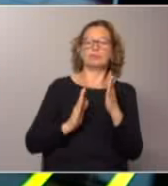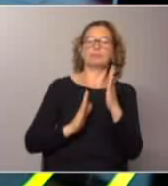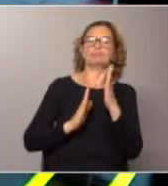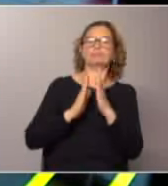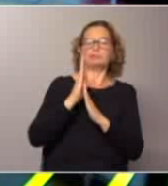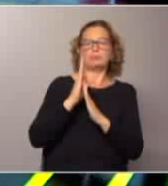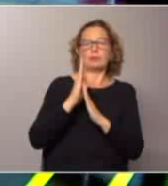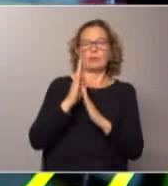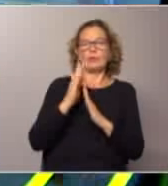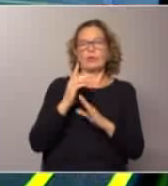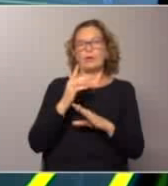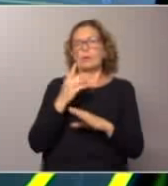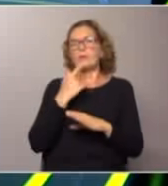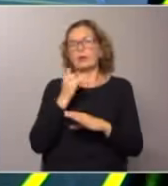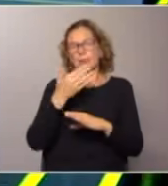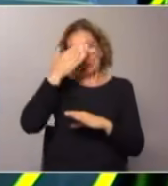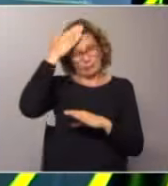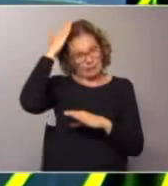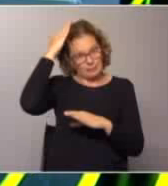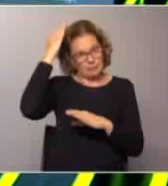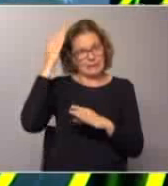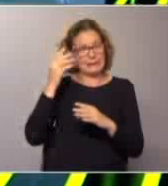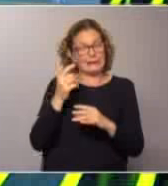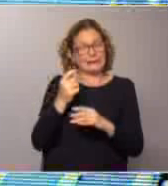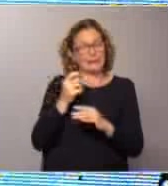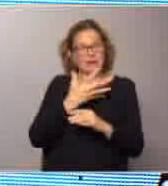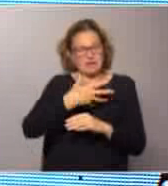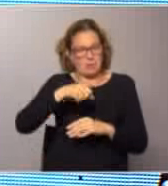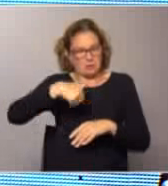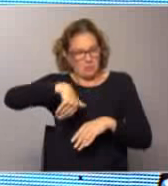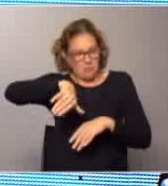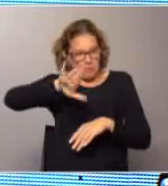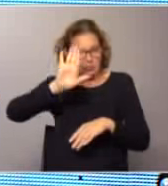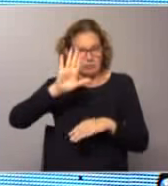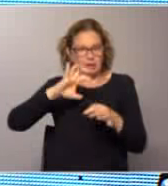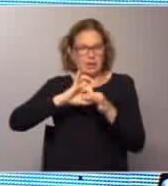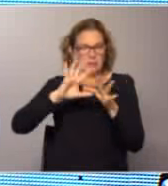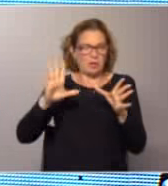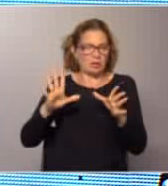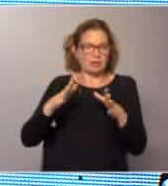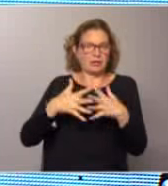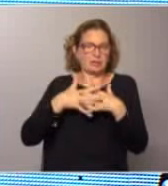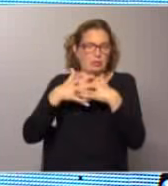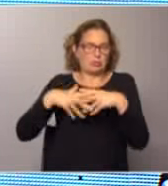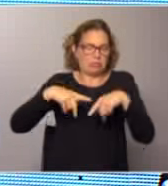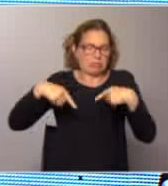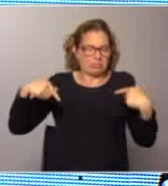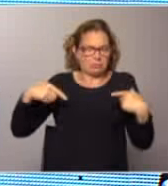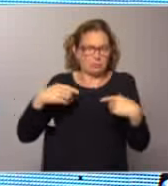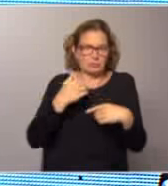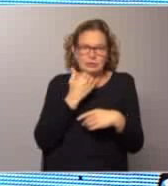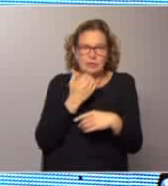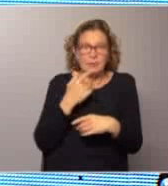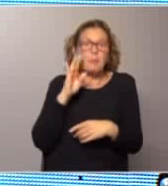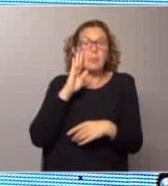cuasi fascista como en el caso de trump que además está dispuesto a llevarse por delante a la democracia norteamericana etcétera me parece que los